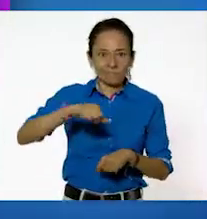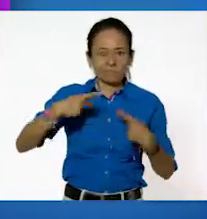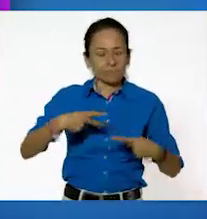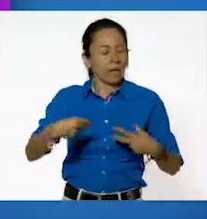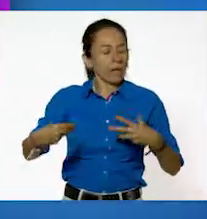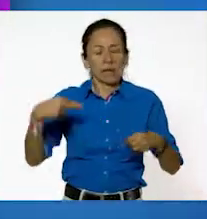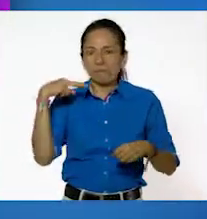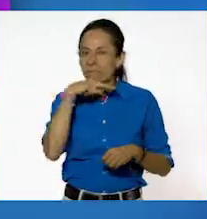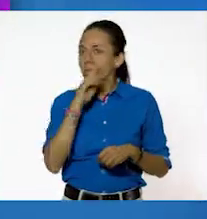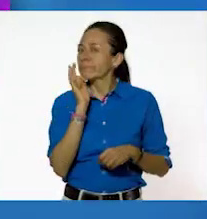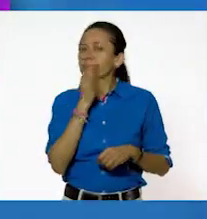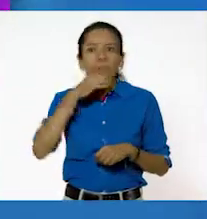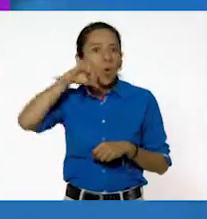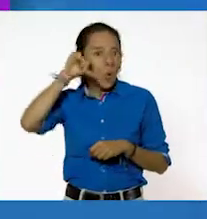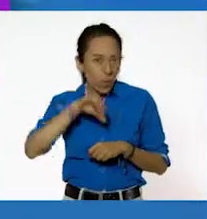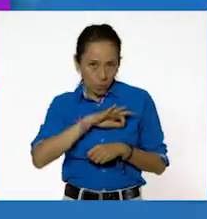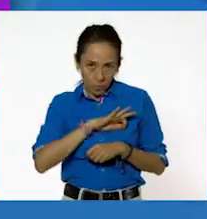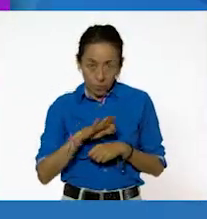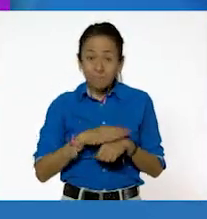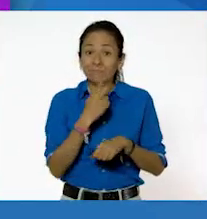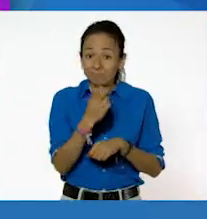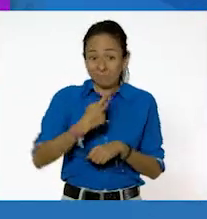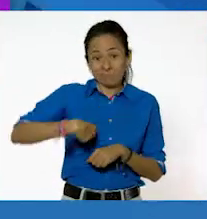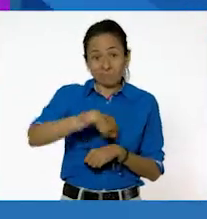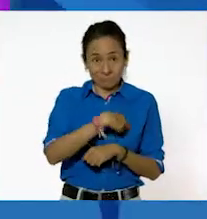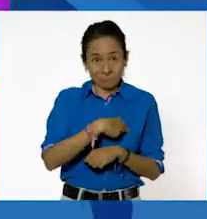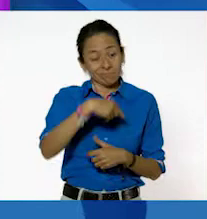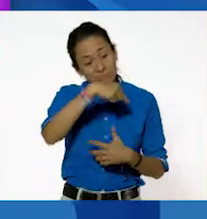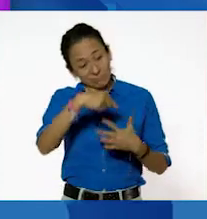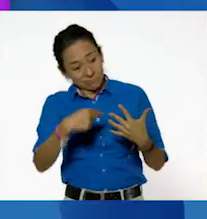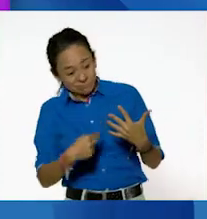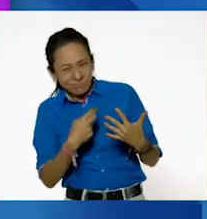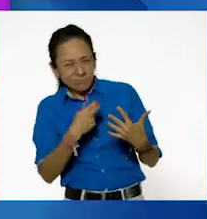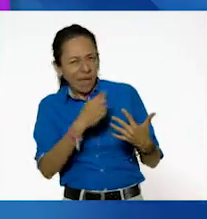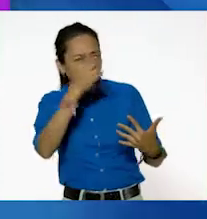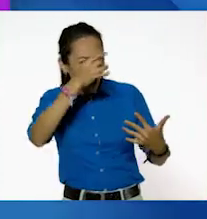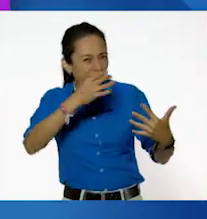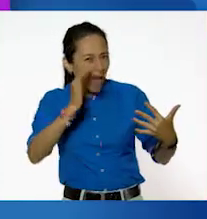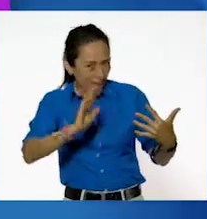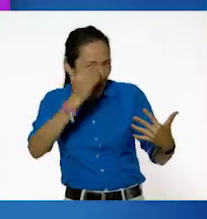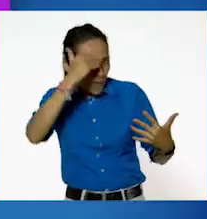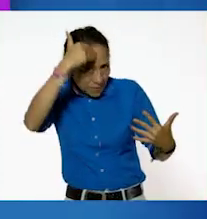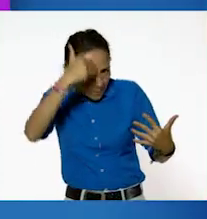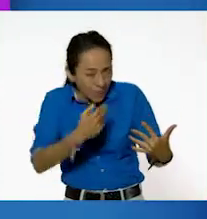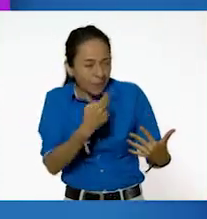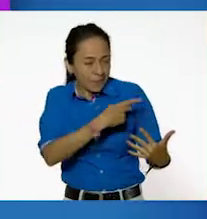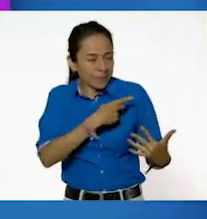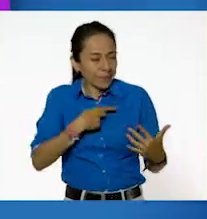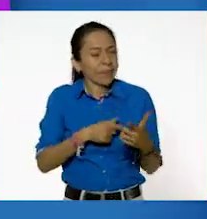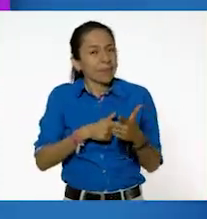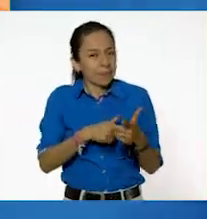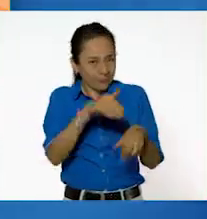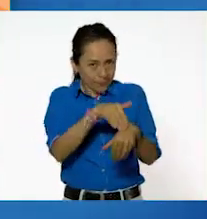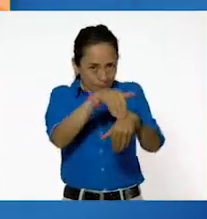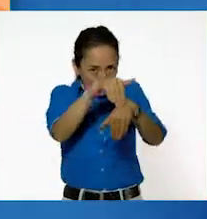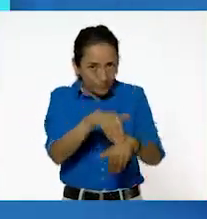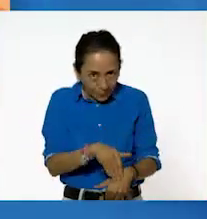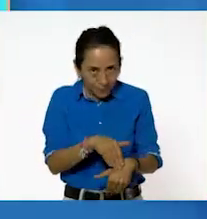personas. Por eso hay que continuar cuidándonos siguiendo las buenas prácticas que ya todos conocemos para evitar contagiarnos.